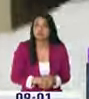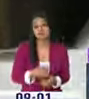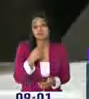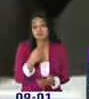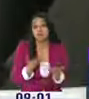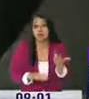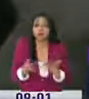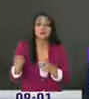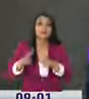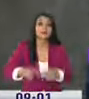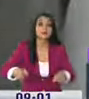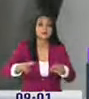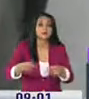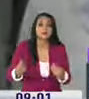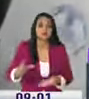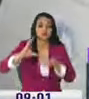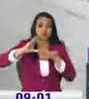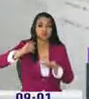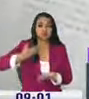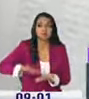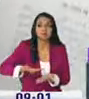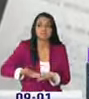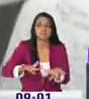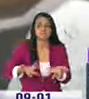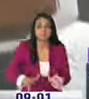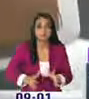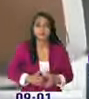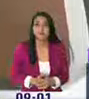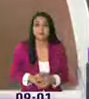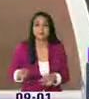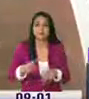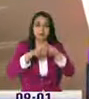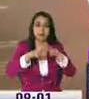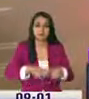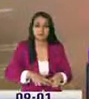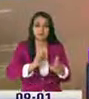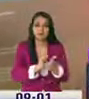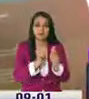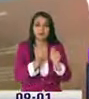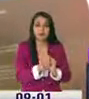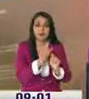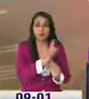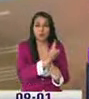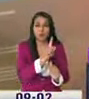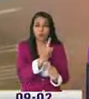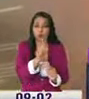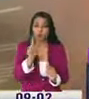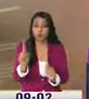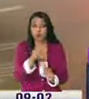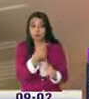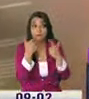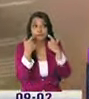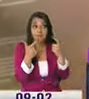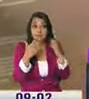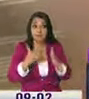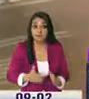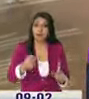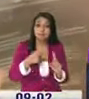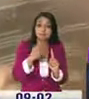en el caso de asociación ilícita. Hizo una revisión de cada uno de los supuestos que la fiscal del caso, Diana